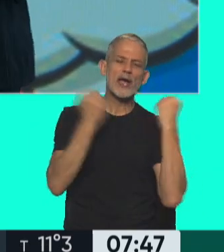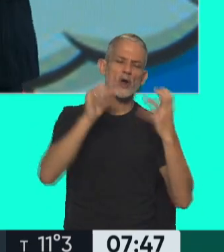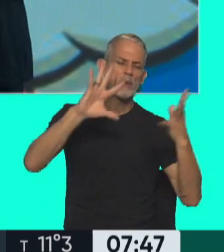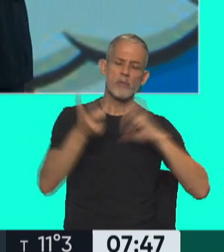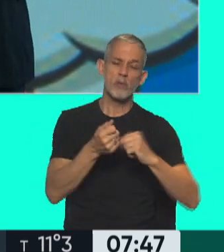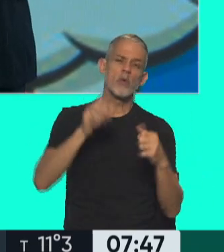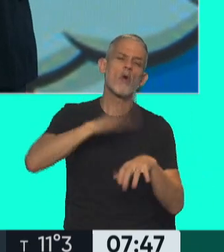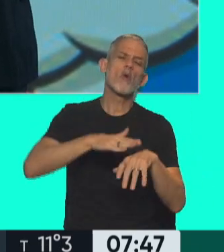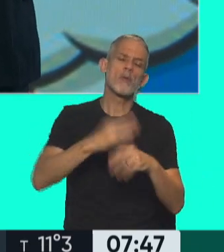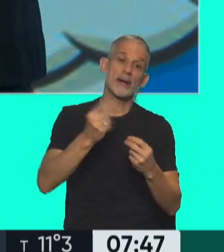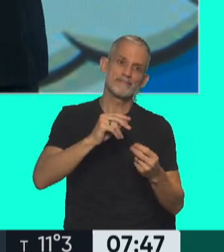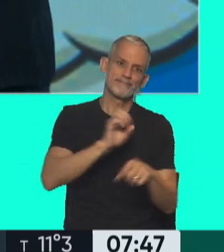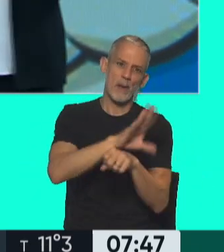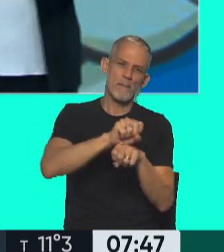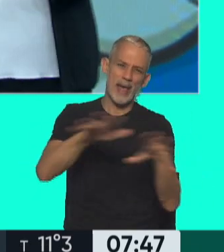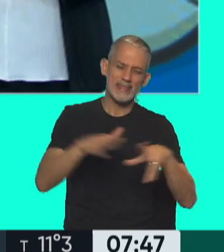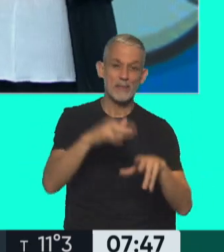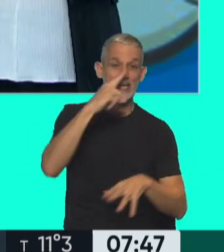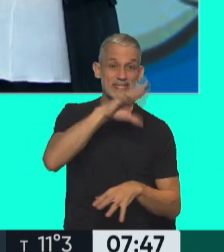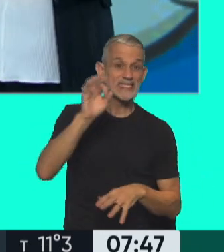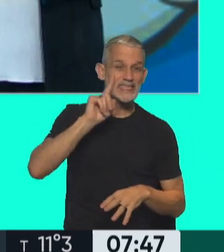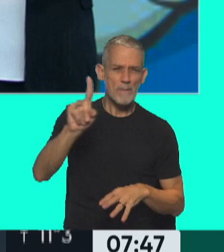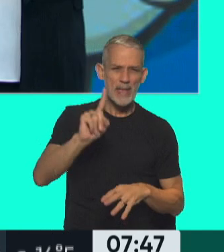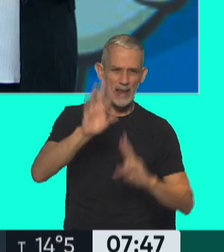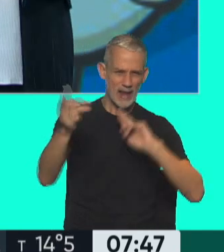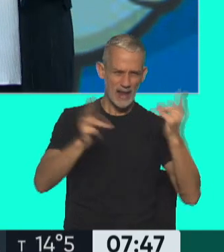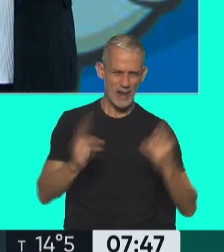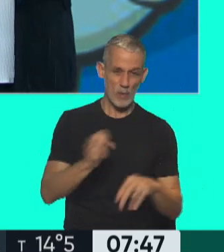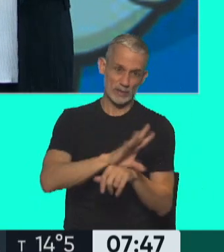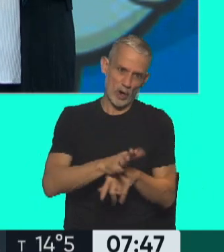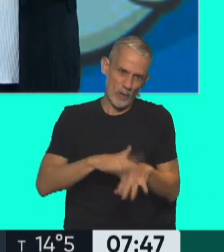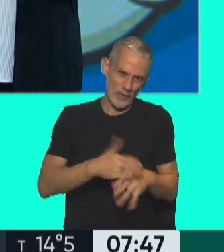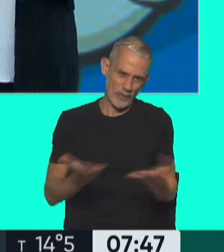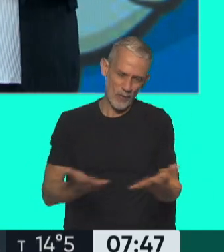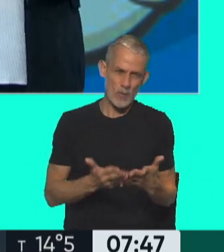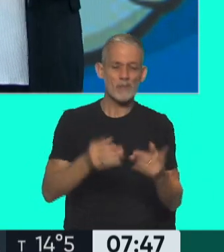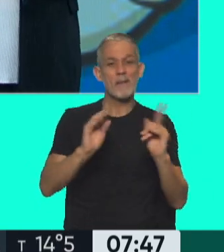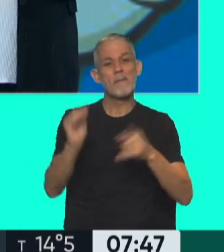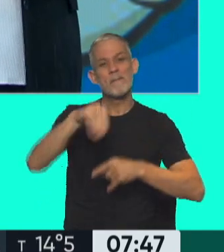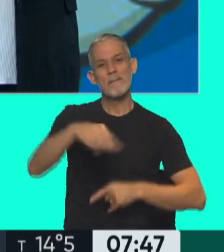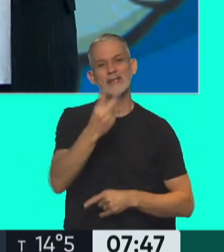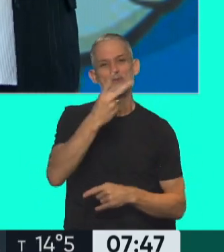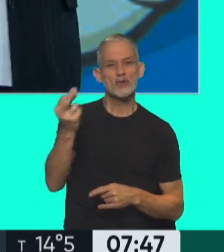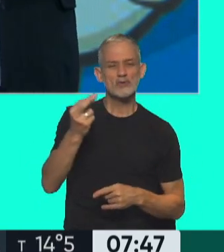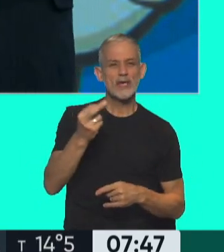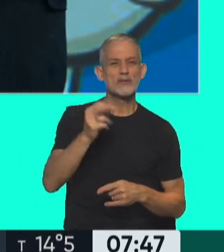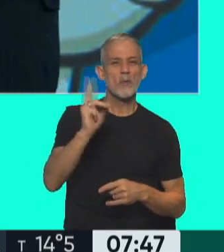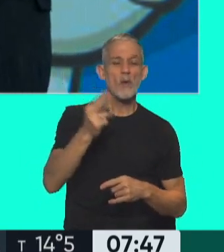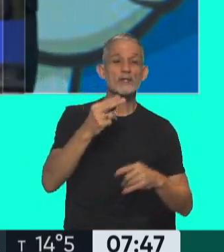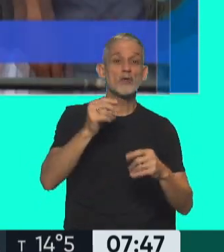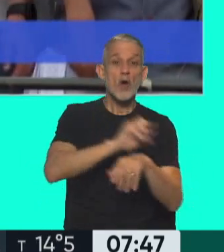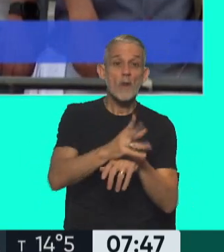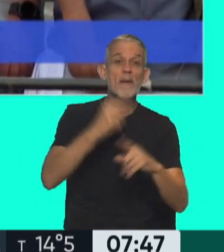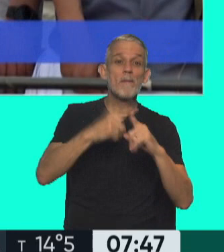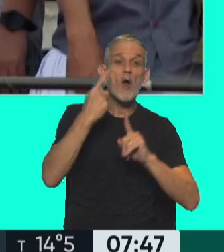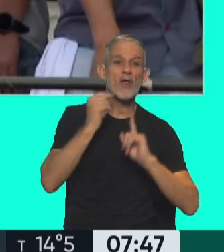pandemia, las casi 700.000 muertes producto del COVID y los 200 muertos por COVID por día. Detrás tuyo está una